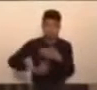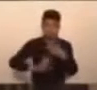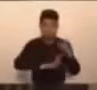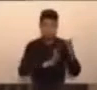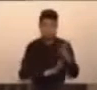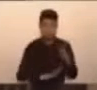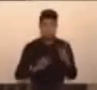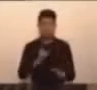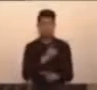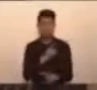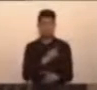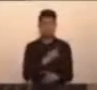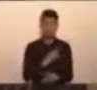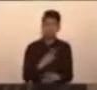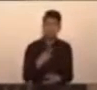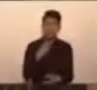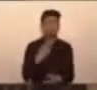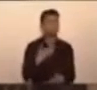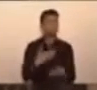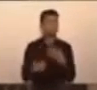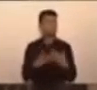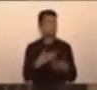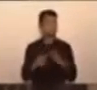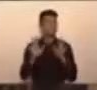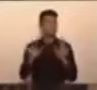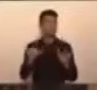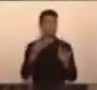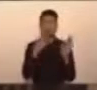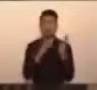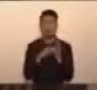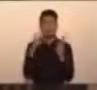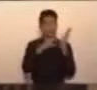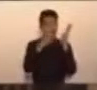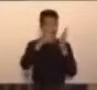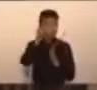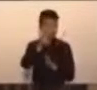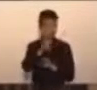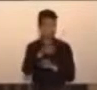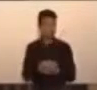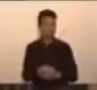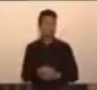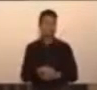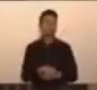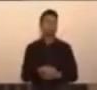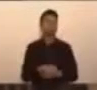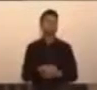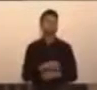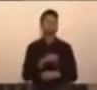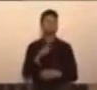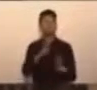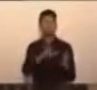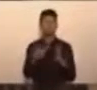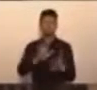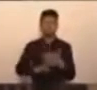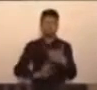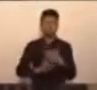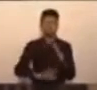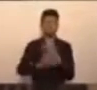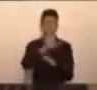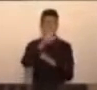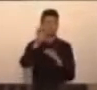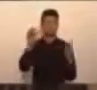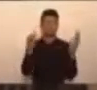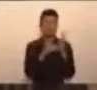que acreditaban las universidades. Por ejemplo, en el 2018 acreditaron más de 50 mil millones